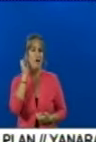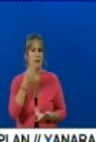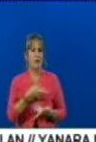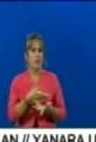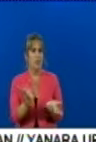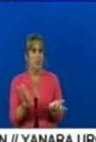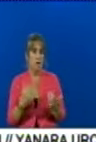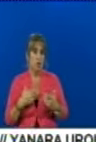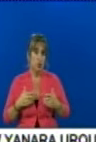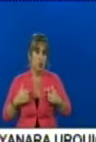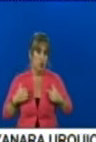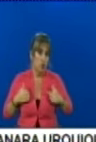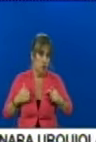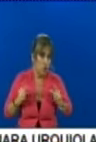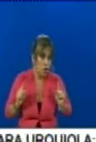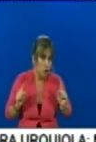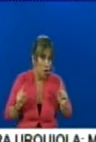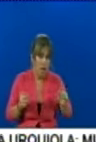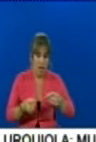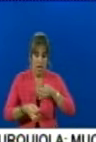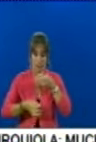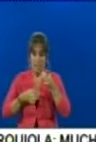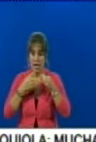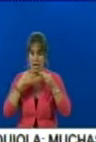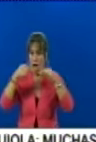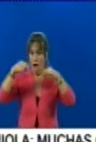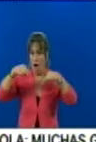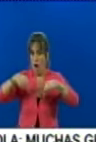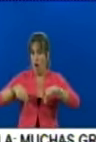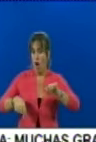febrero, y yo he explicado que hoy